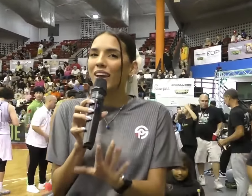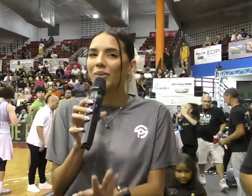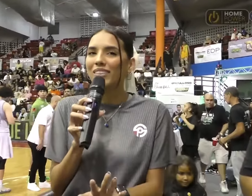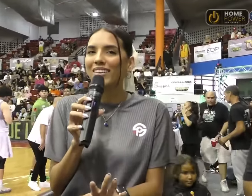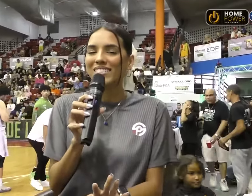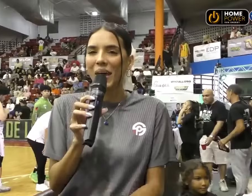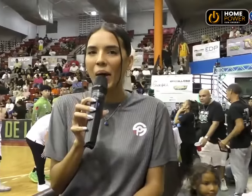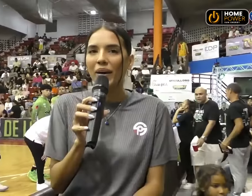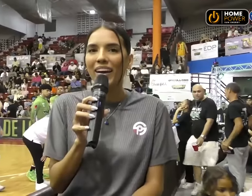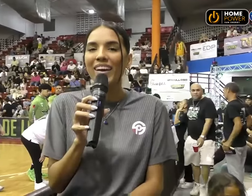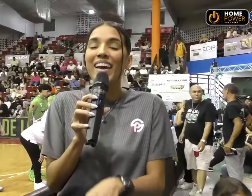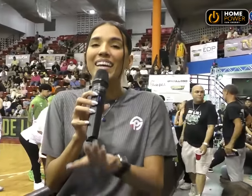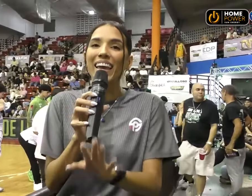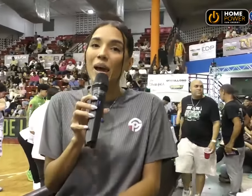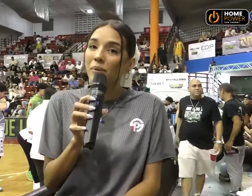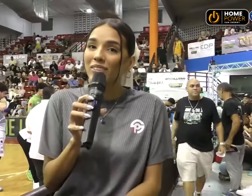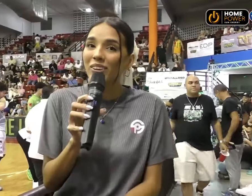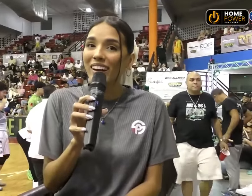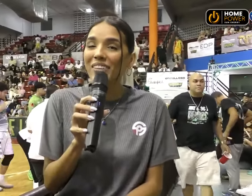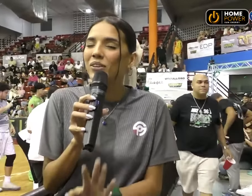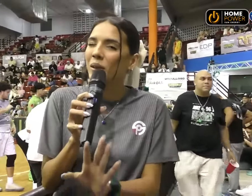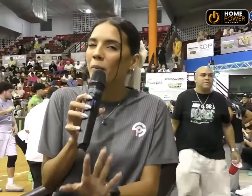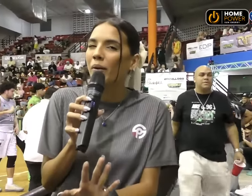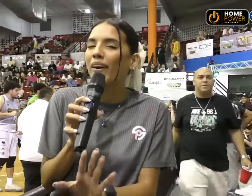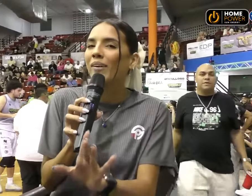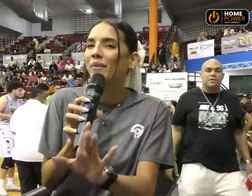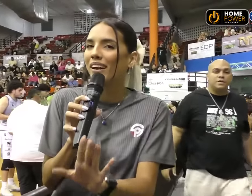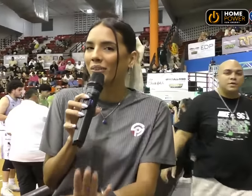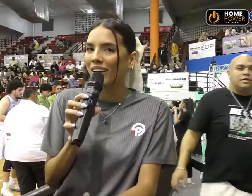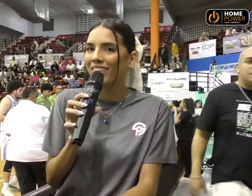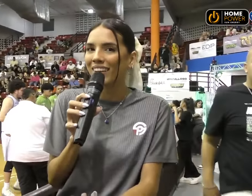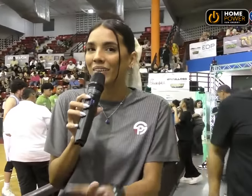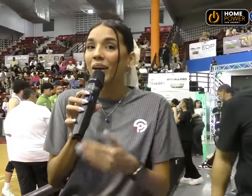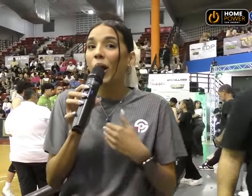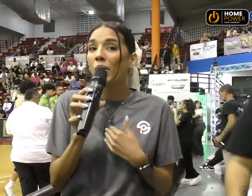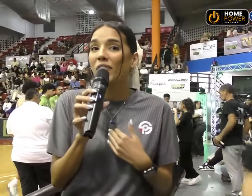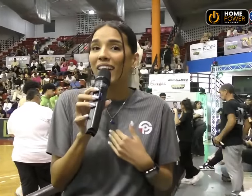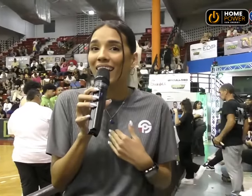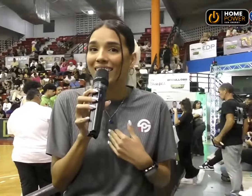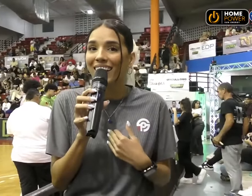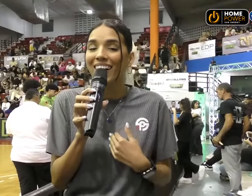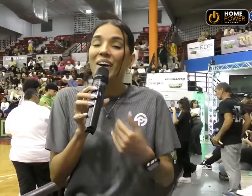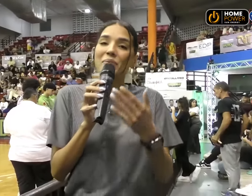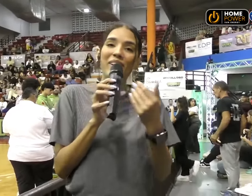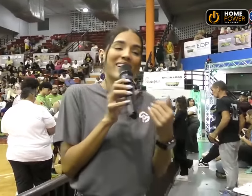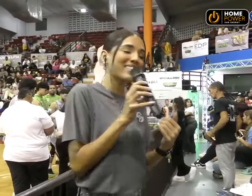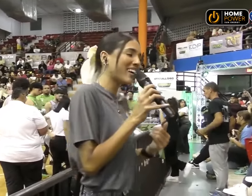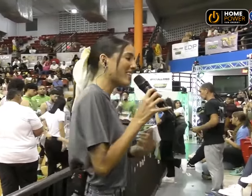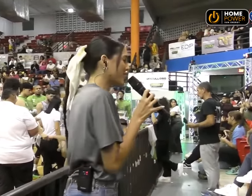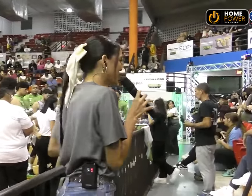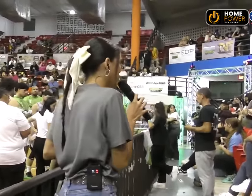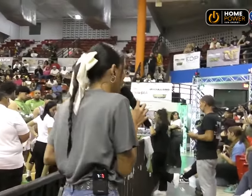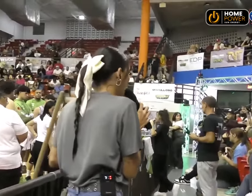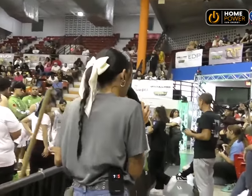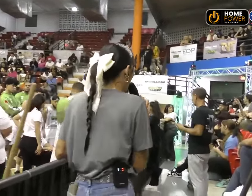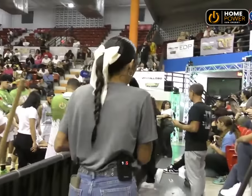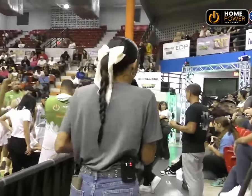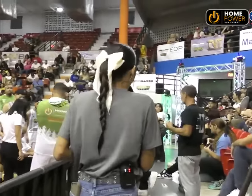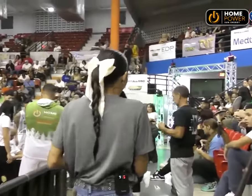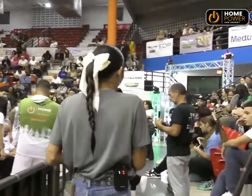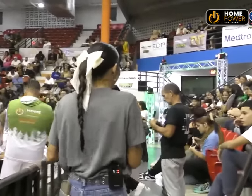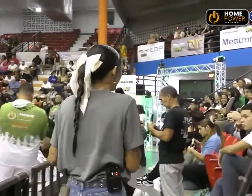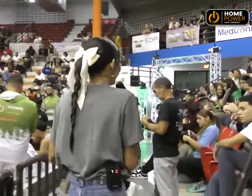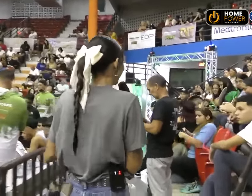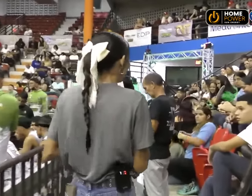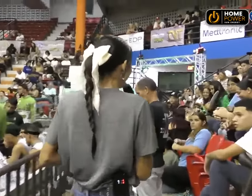Como ya ustedes saben, en la Puerto Rico yo siempre voy a los maratones. Somos fanáticas. Pero en este caso yo quiero que ustedes vean algo por